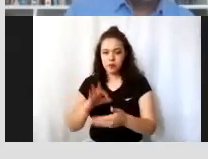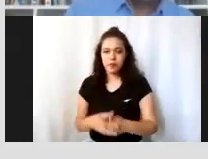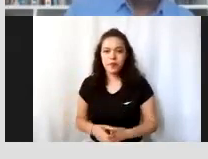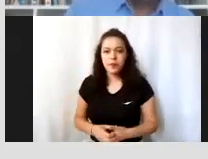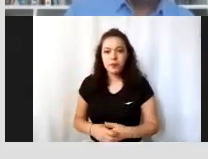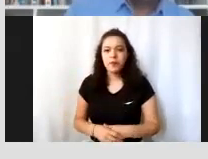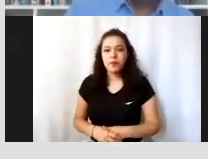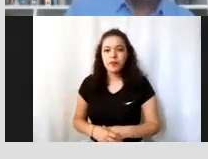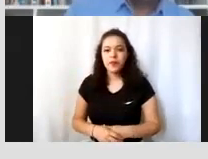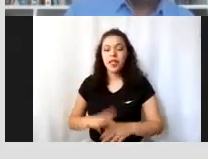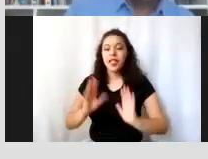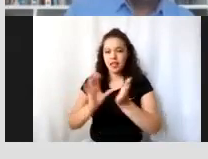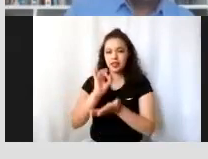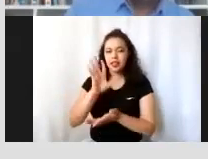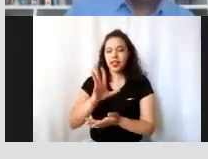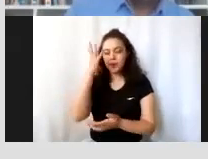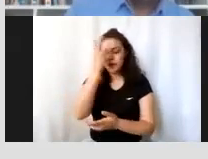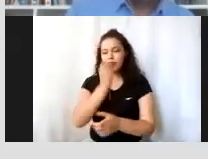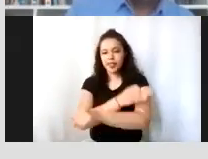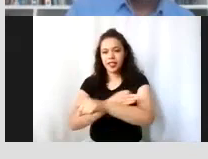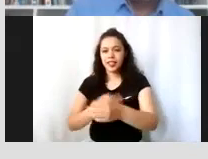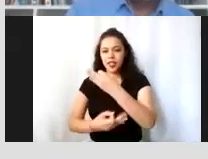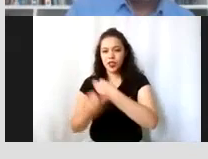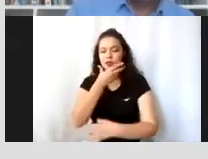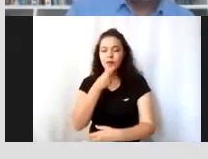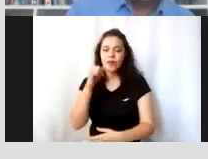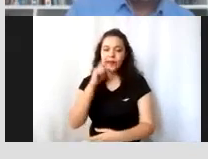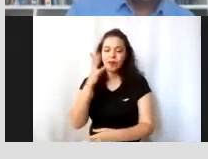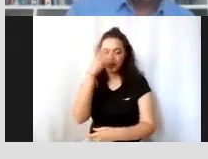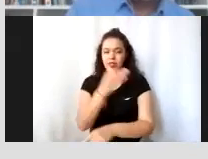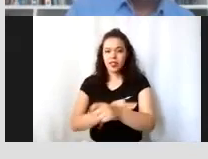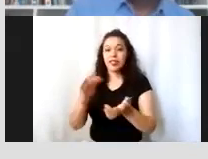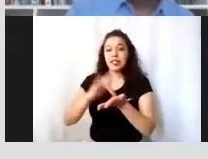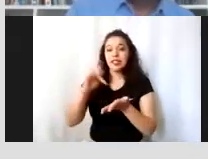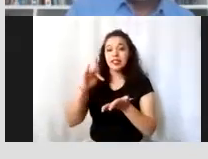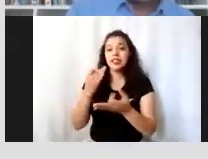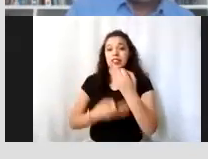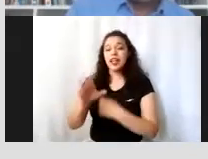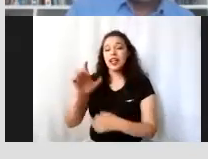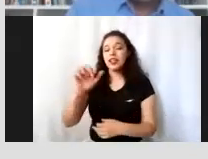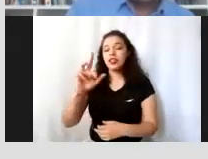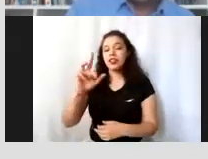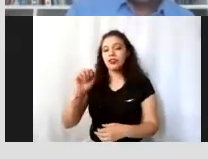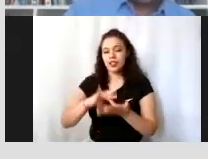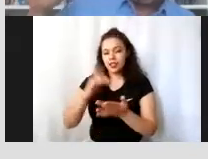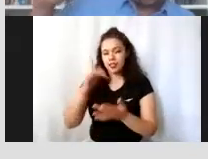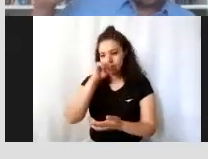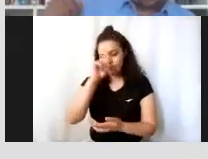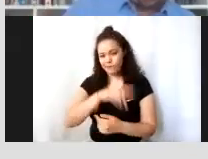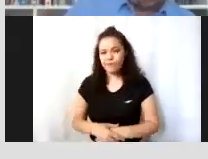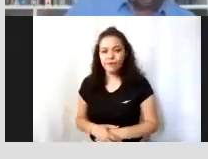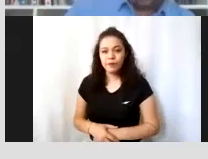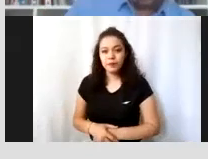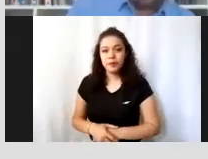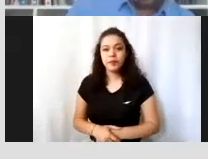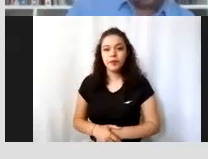lo tienen ahí. Y que tengan buena tarde todas y todos. Gracias, gracias Arturo por toda tu asesoría. Sus